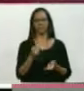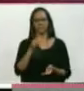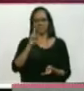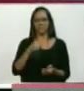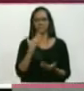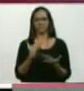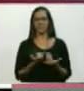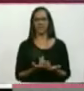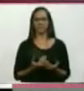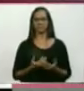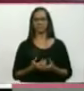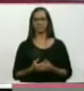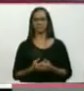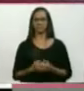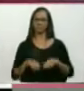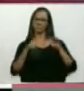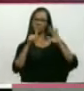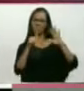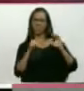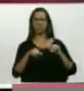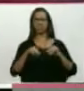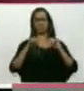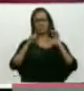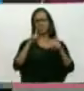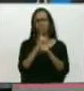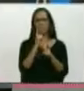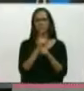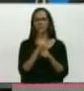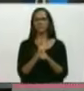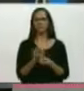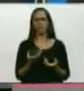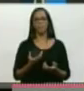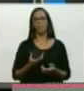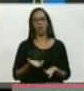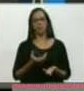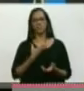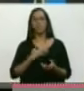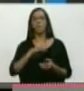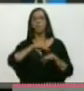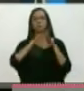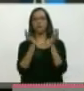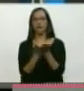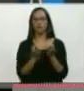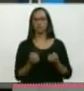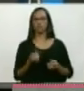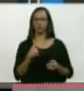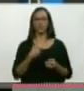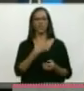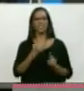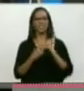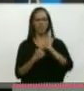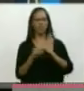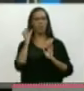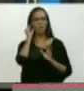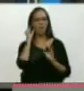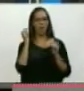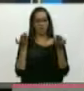casi 6-7 peleas por título mundial. Me di cuenta que yo siempre representaba ser lo que era, pues una mujer